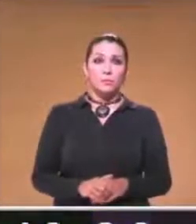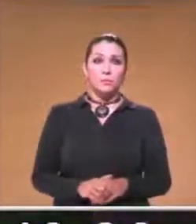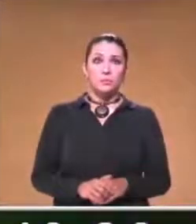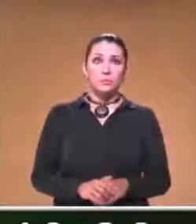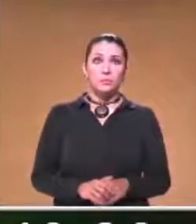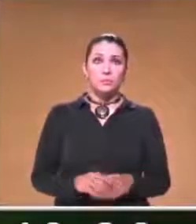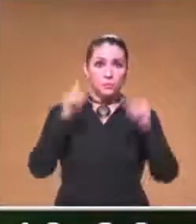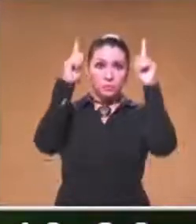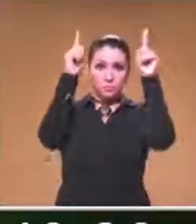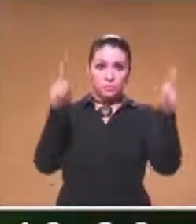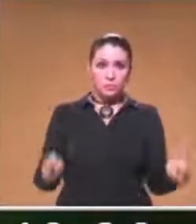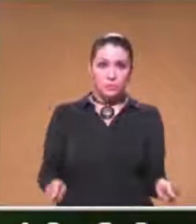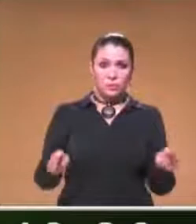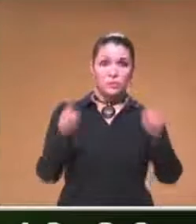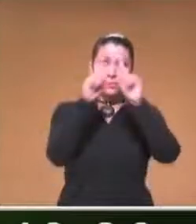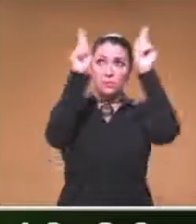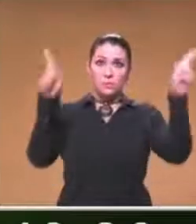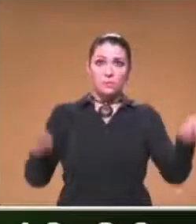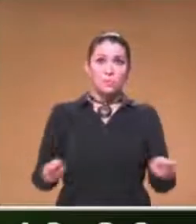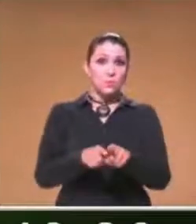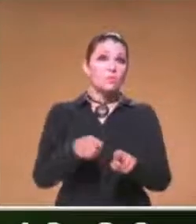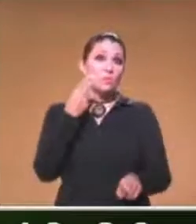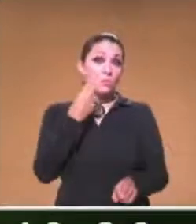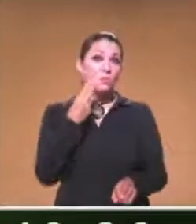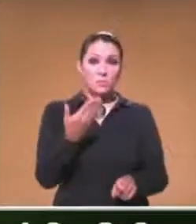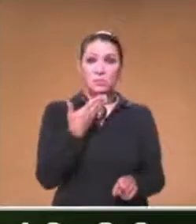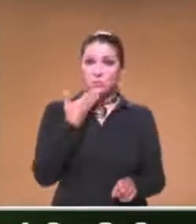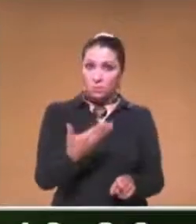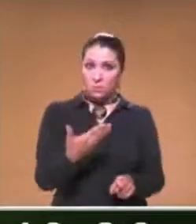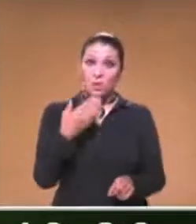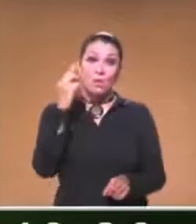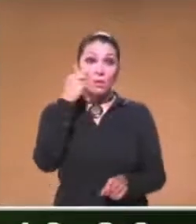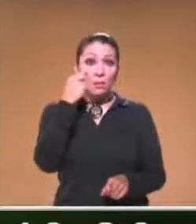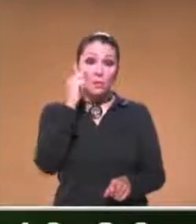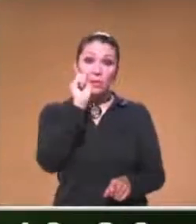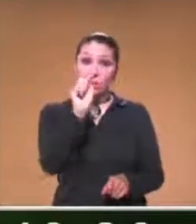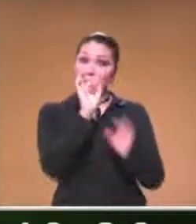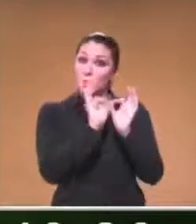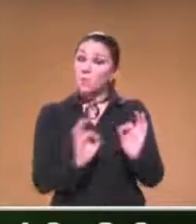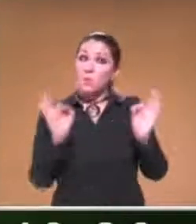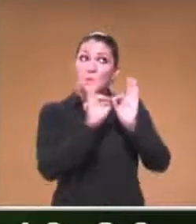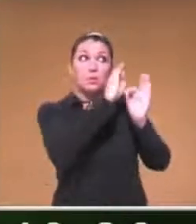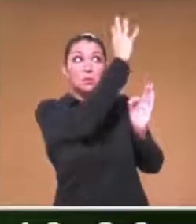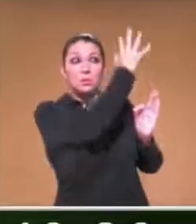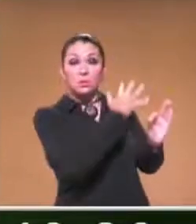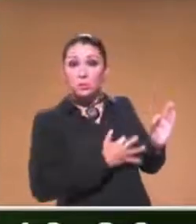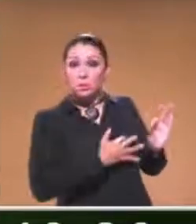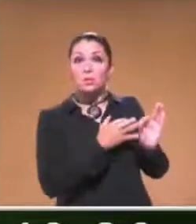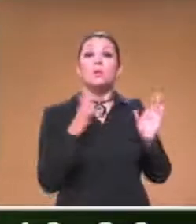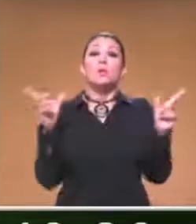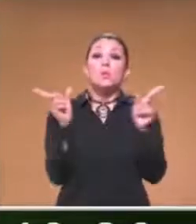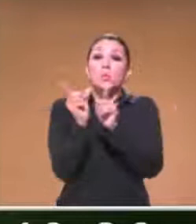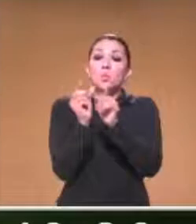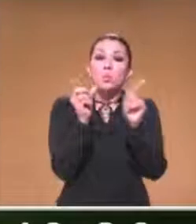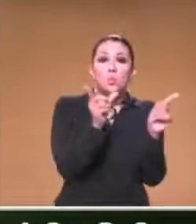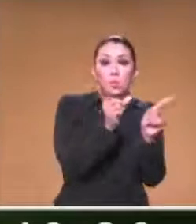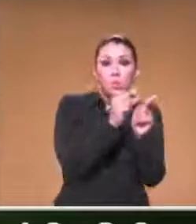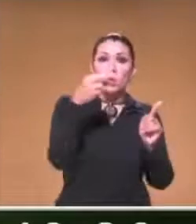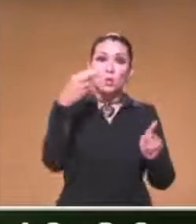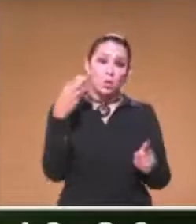Aquí tengo una tabla que te va a ser de mucha utilidad. En esta tabla estamos resumiendo cuáles son los pronombres en la lengua